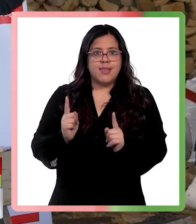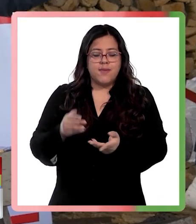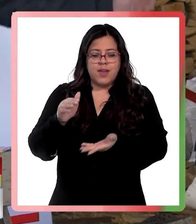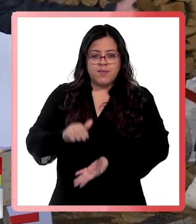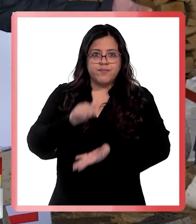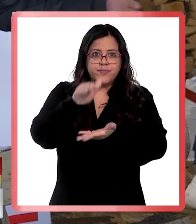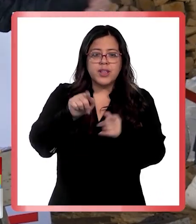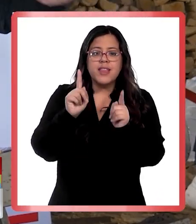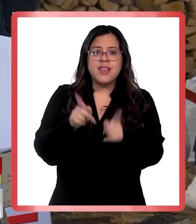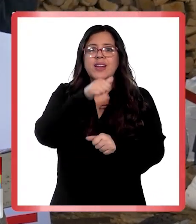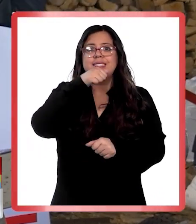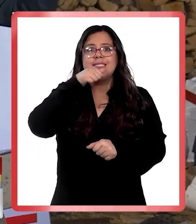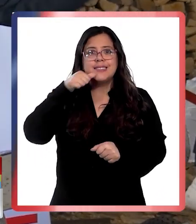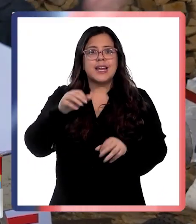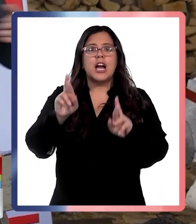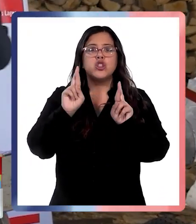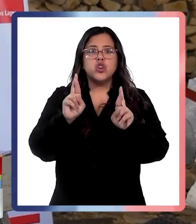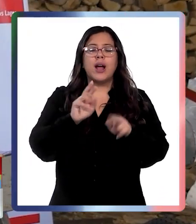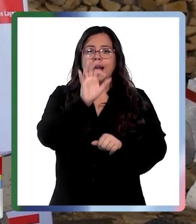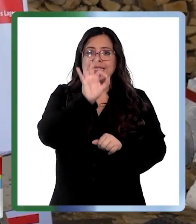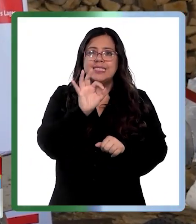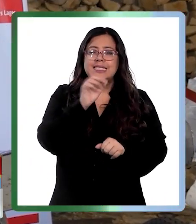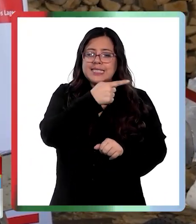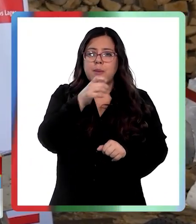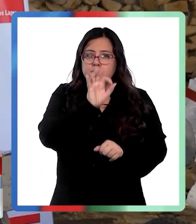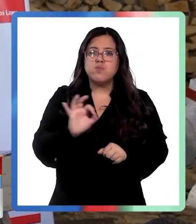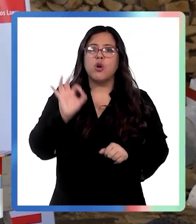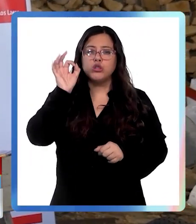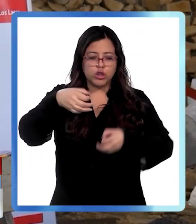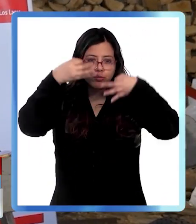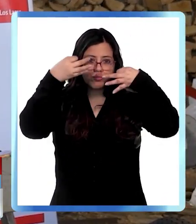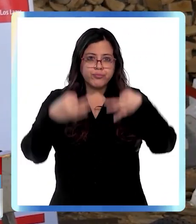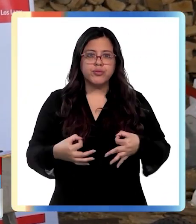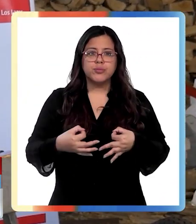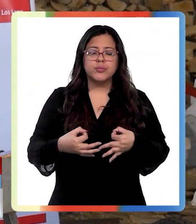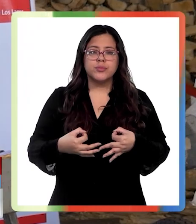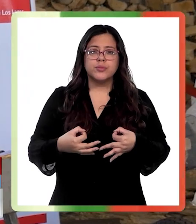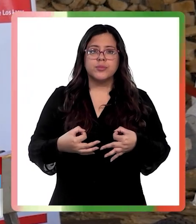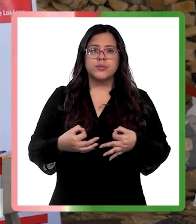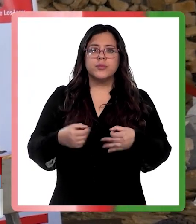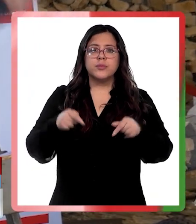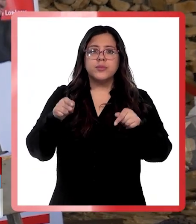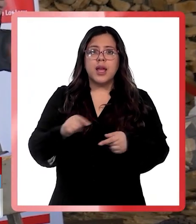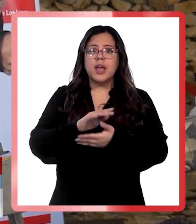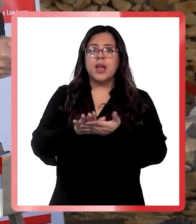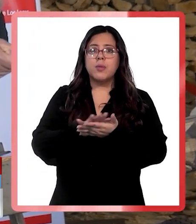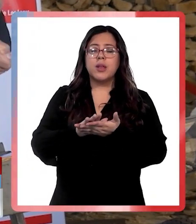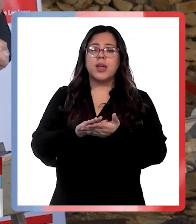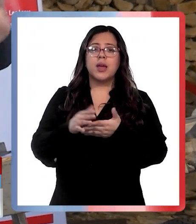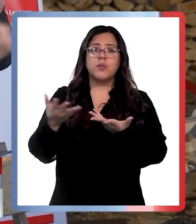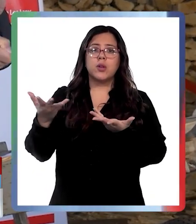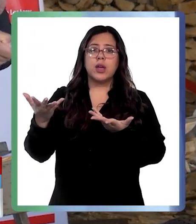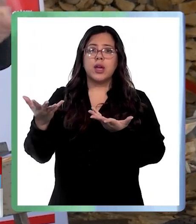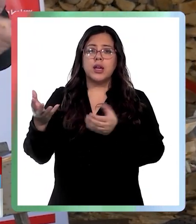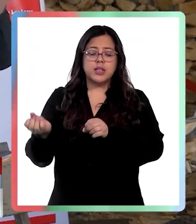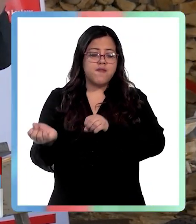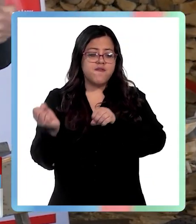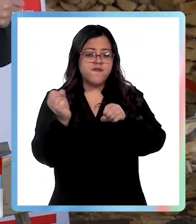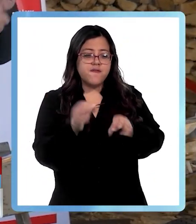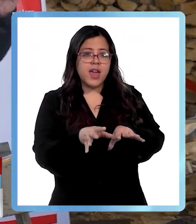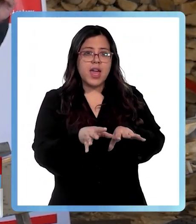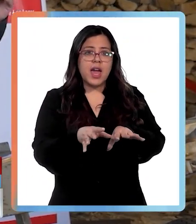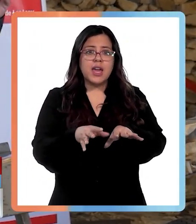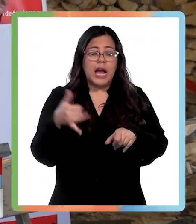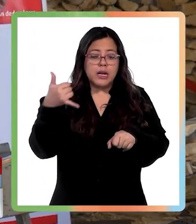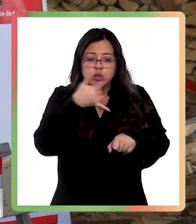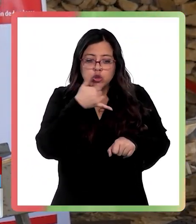sea seca y ojalá 100% trazable, de manera tal que nadie tenga ninguna duda que cuando ponga un leño sepa que eso no